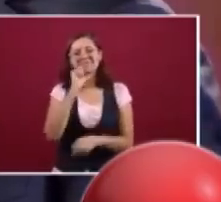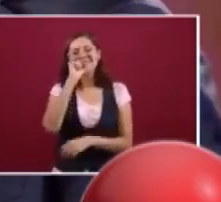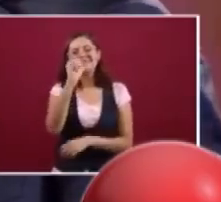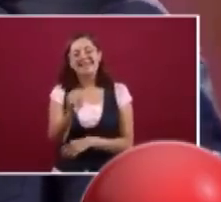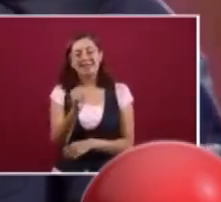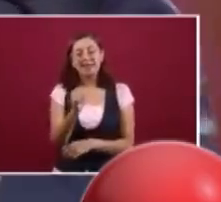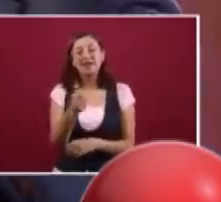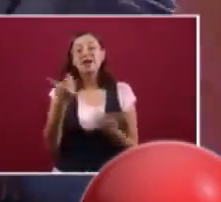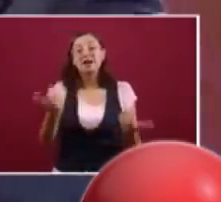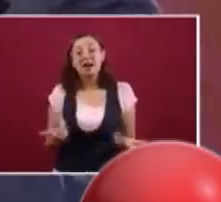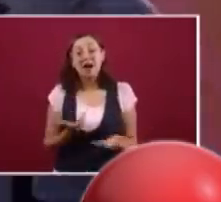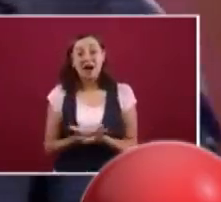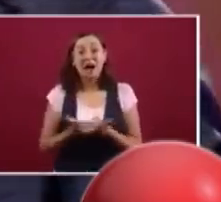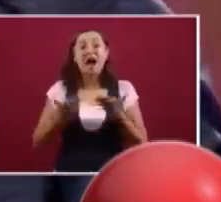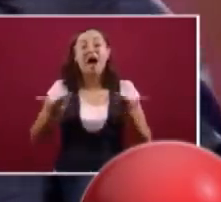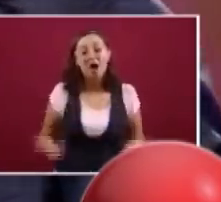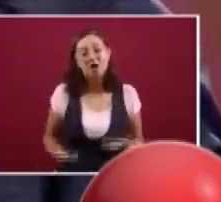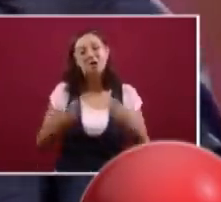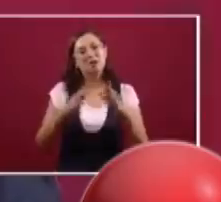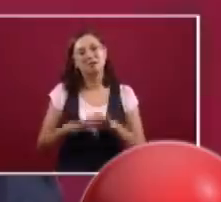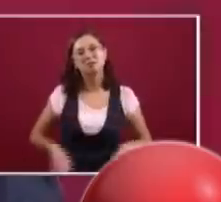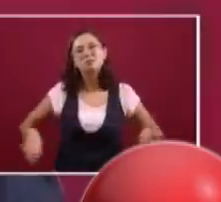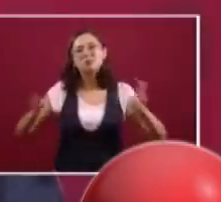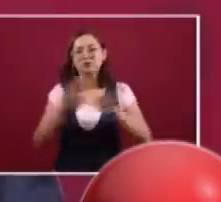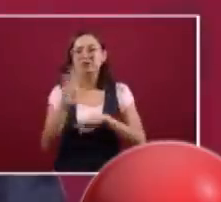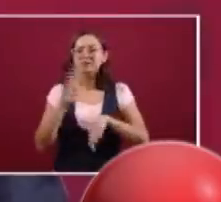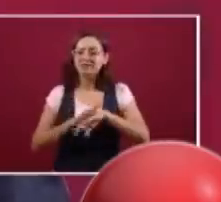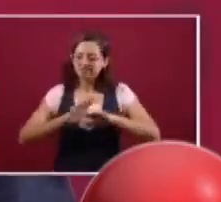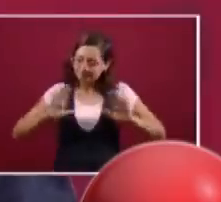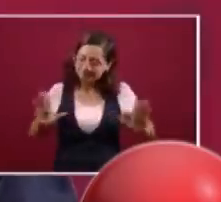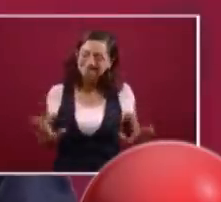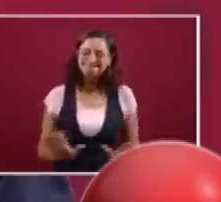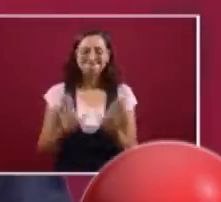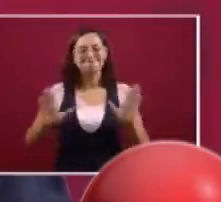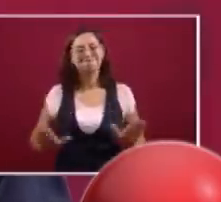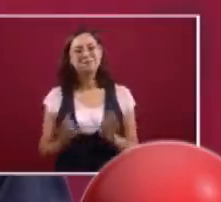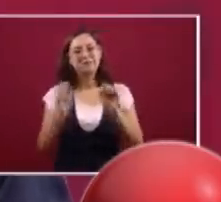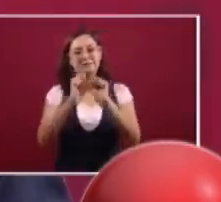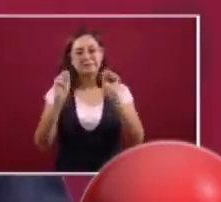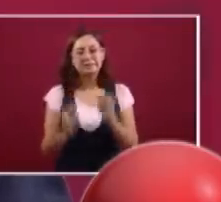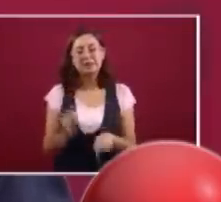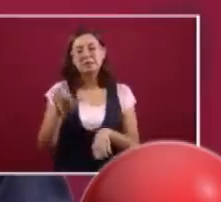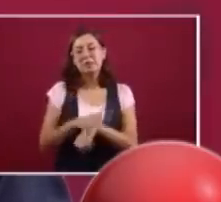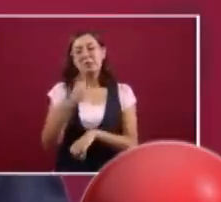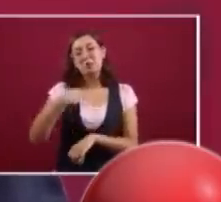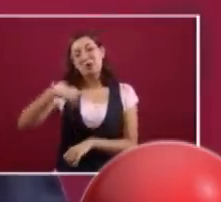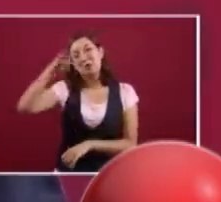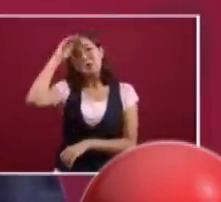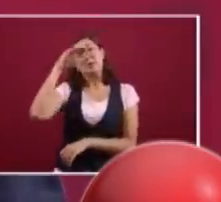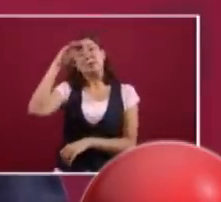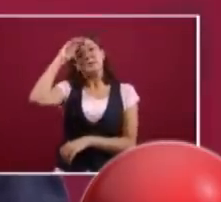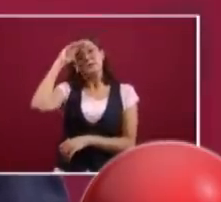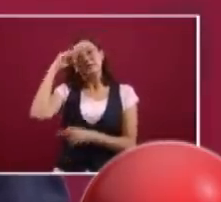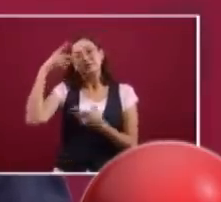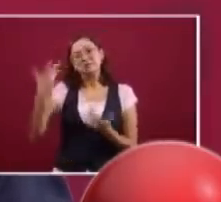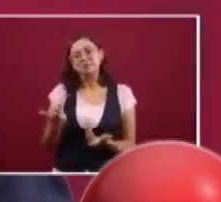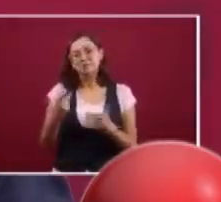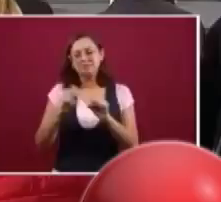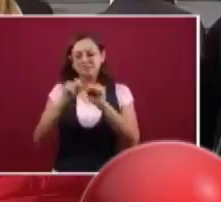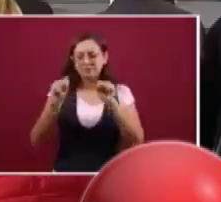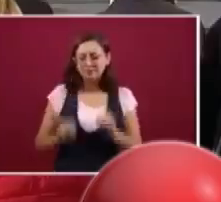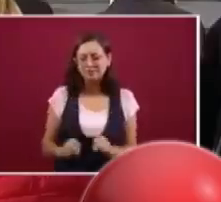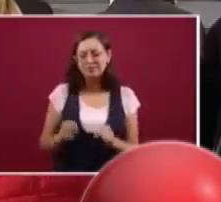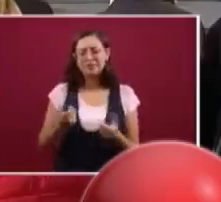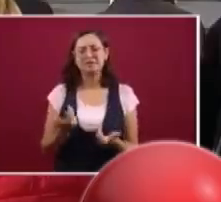la razón por la que tenemos que fortalecer este sistema, porque apostarle a tener sistemas de